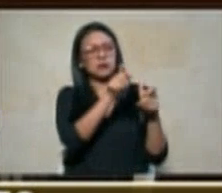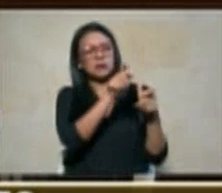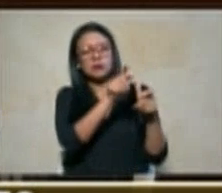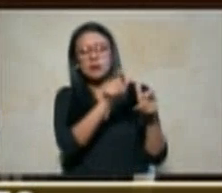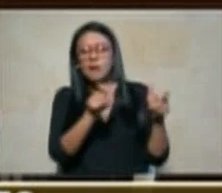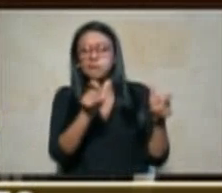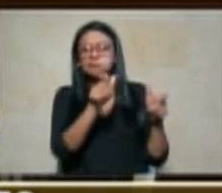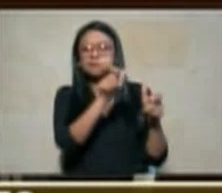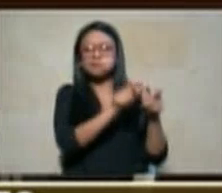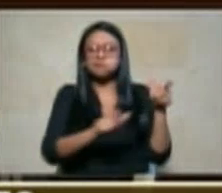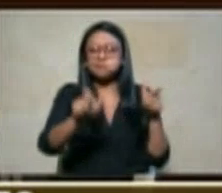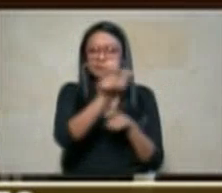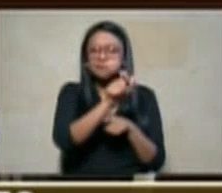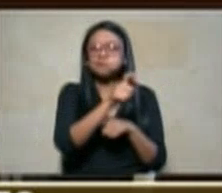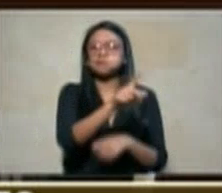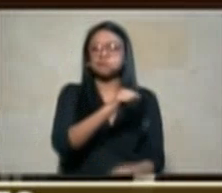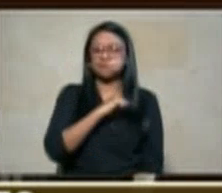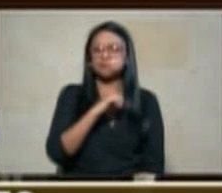vicios